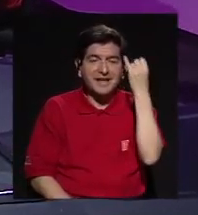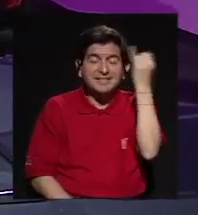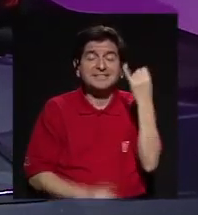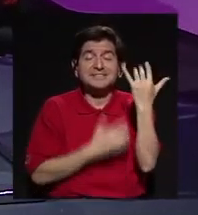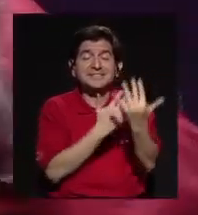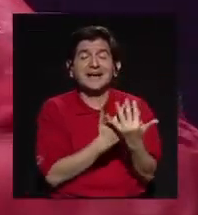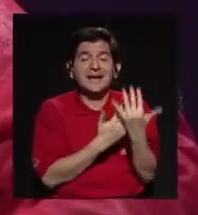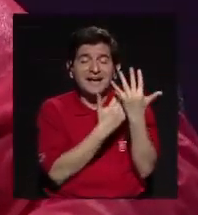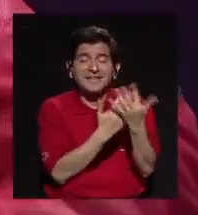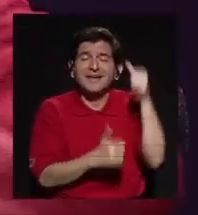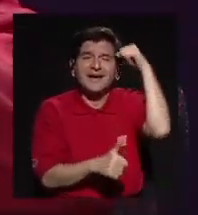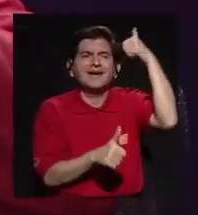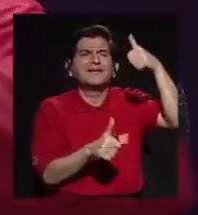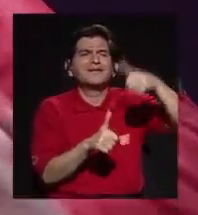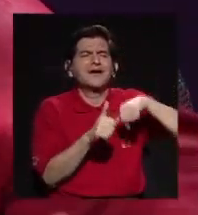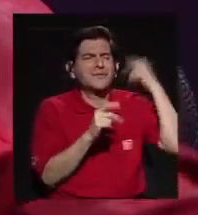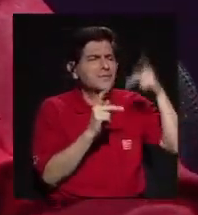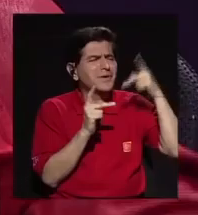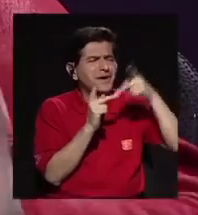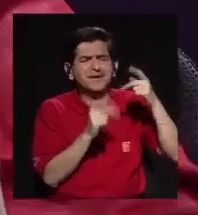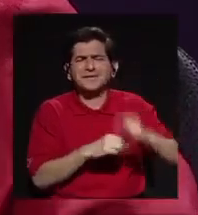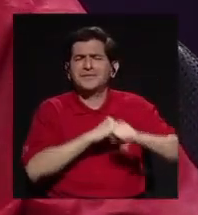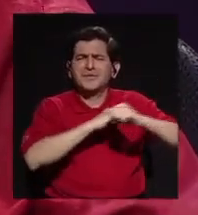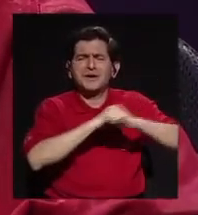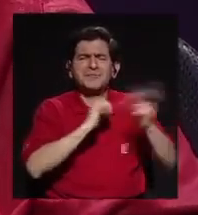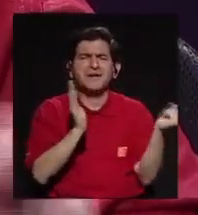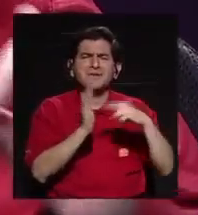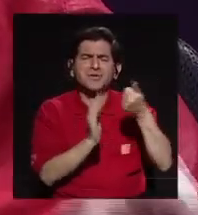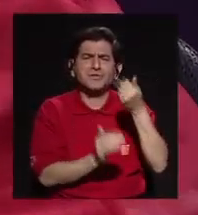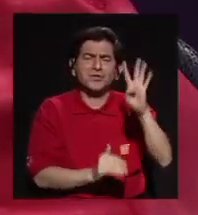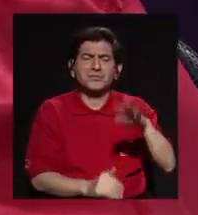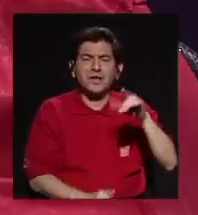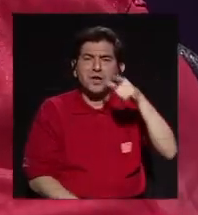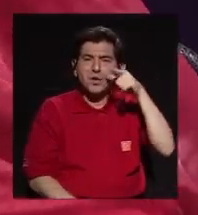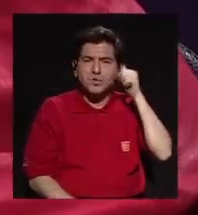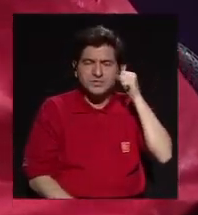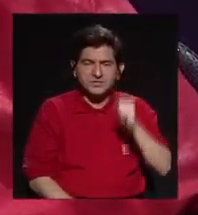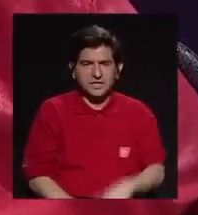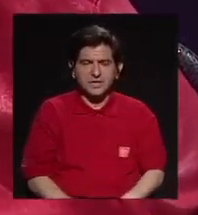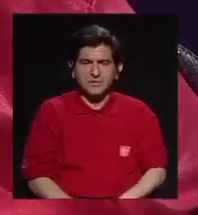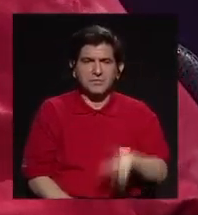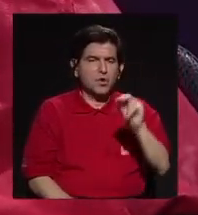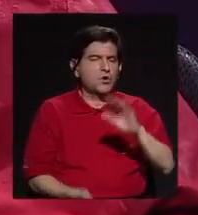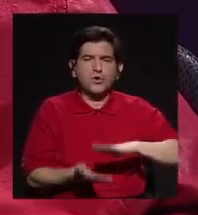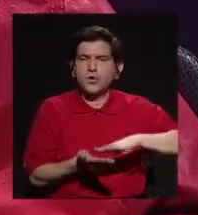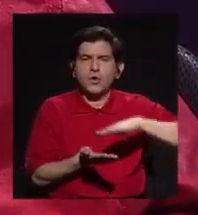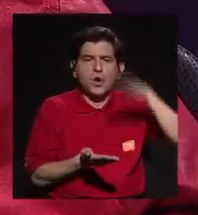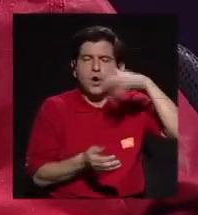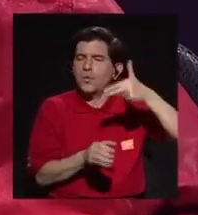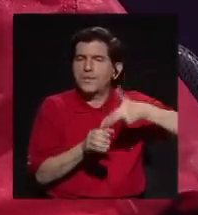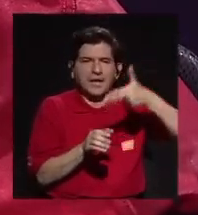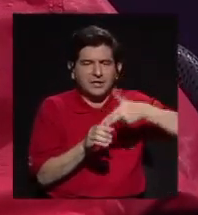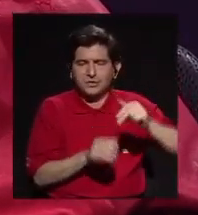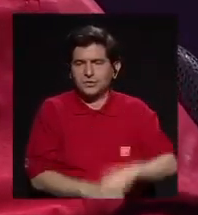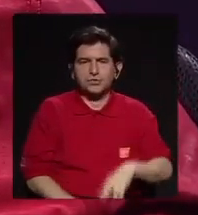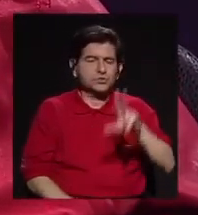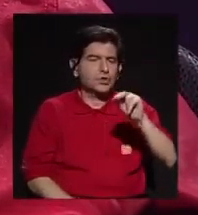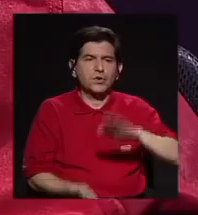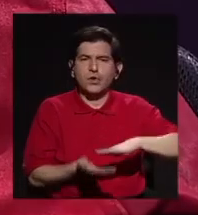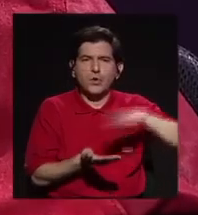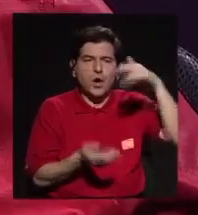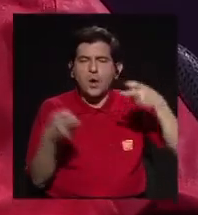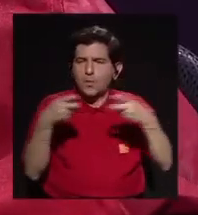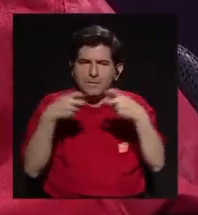esperanza, perdón, me acuerdo perfectamente en la campaña del 2014 que Luis Guillermo dijo, no van a haber aumentos de gasolina, no va a haber aumento de